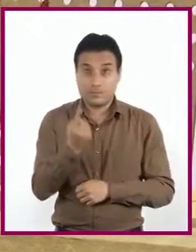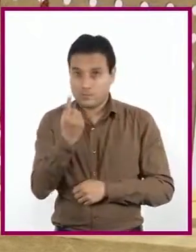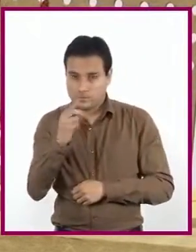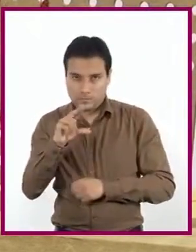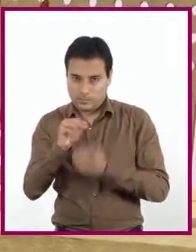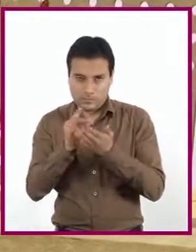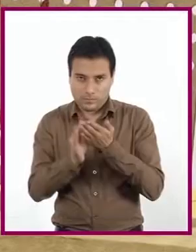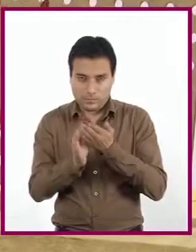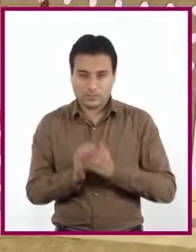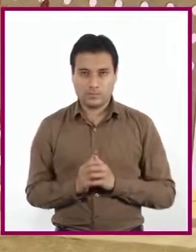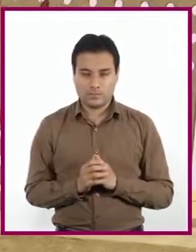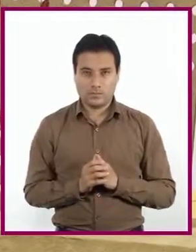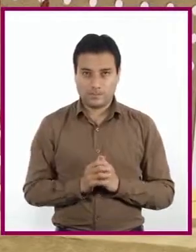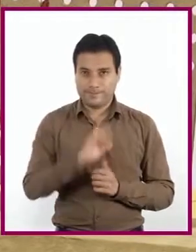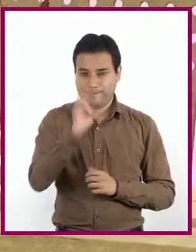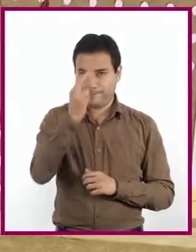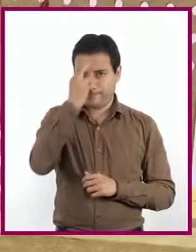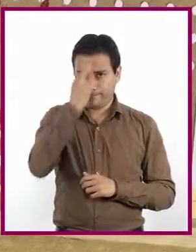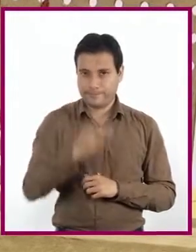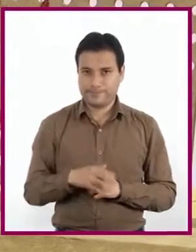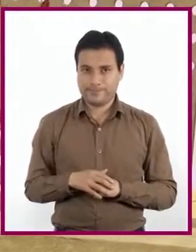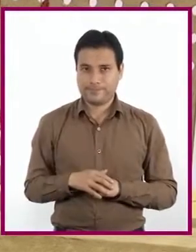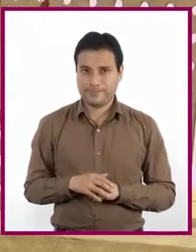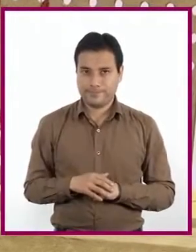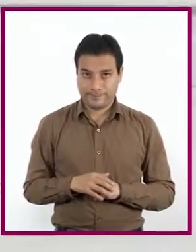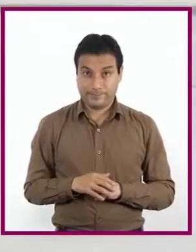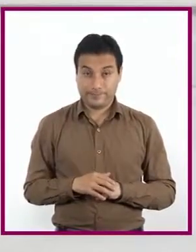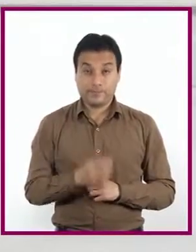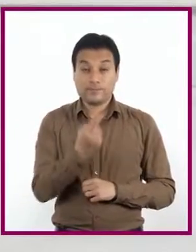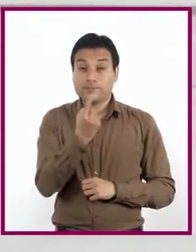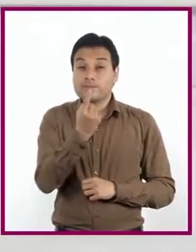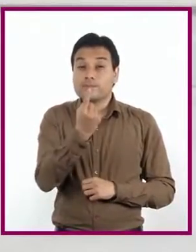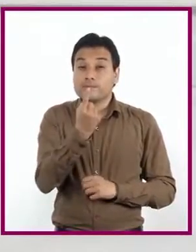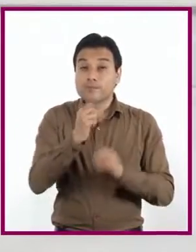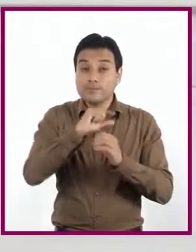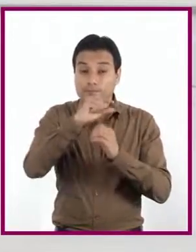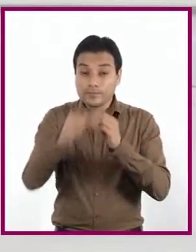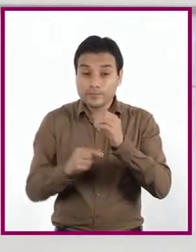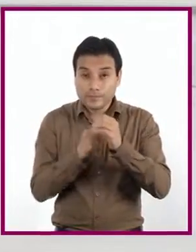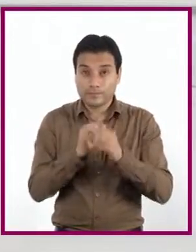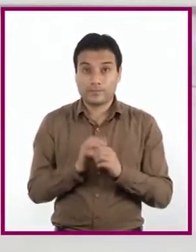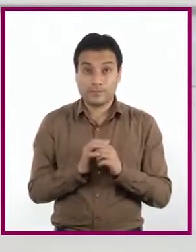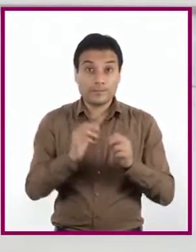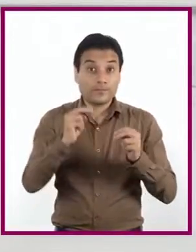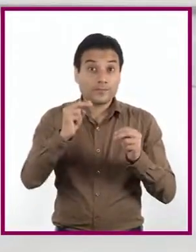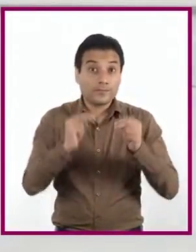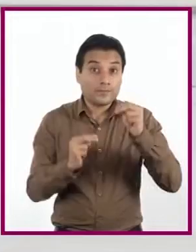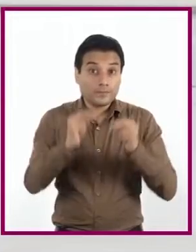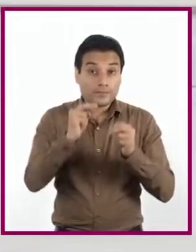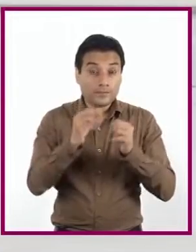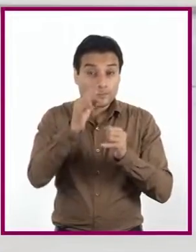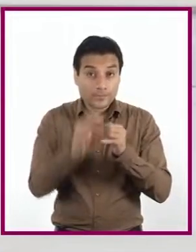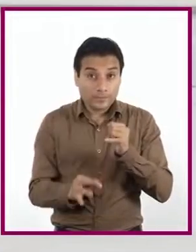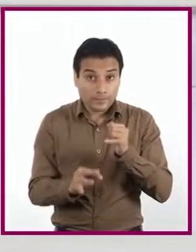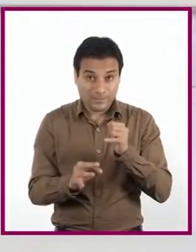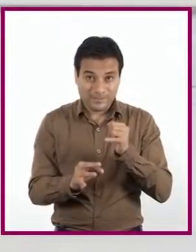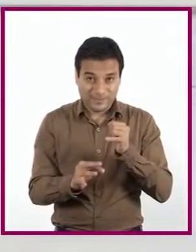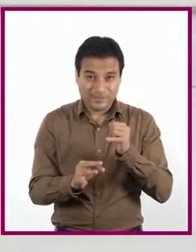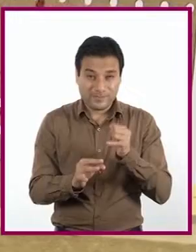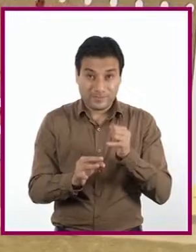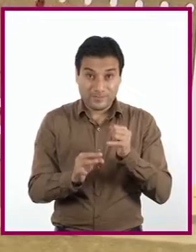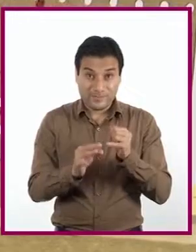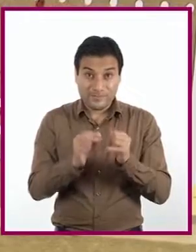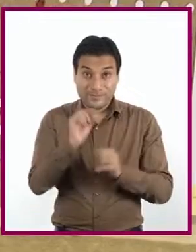recordamos que el elemento que tiene menos electrones en la última órbita es el que va a ceder o